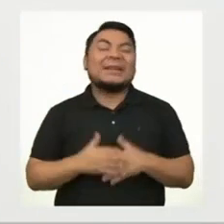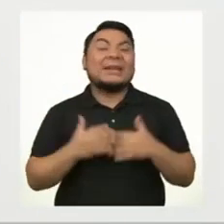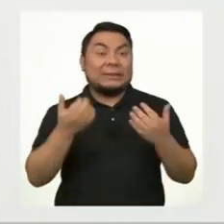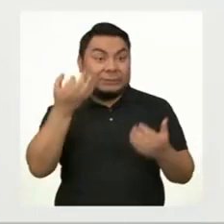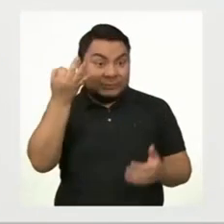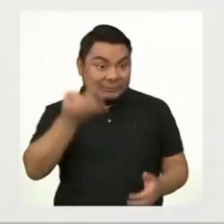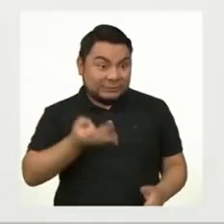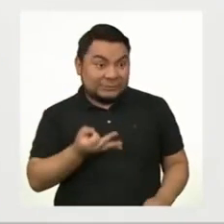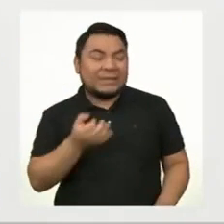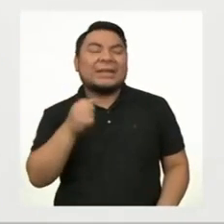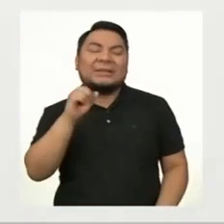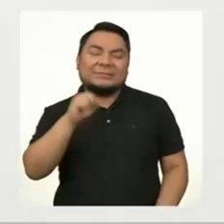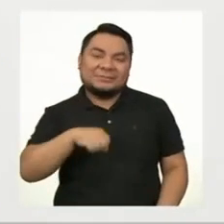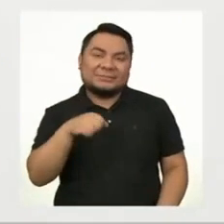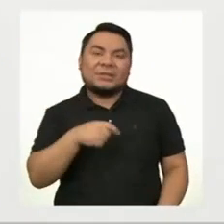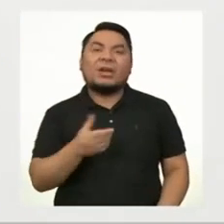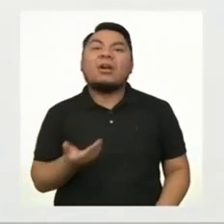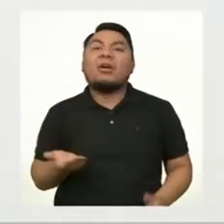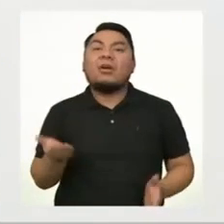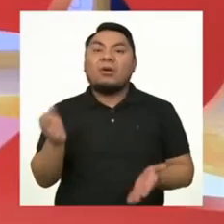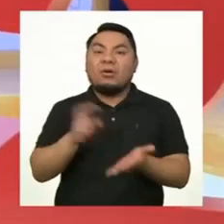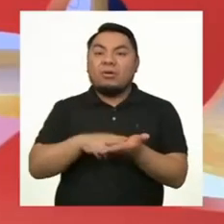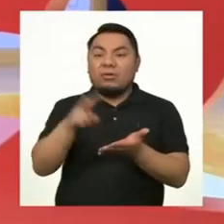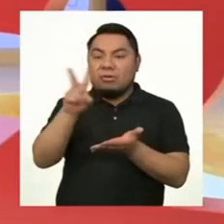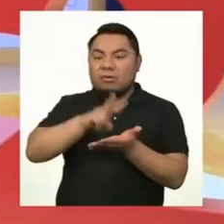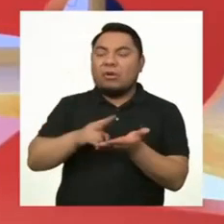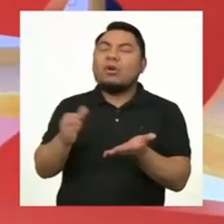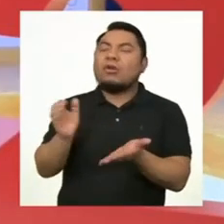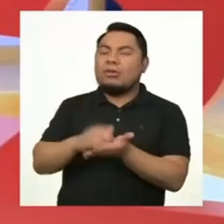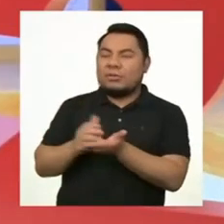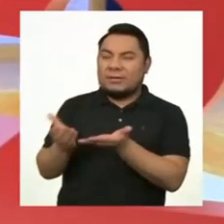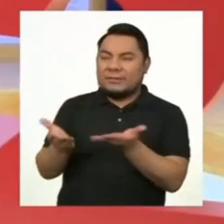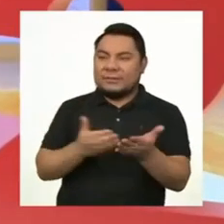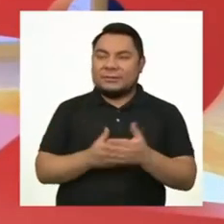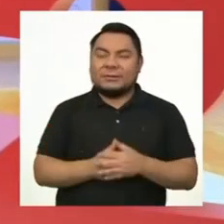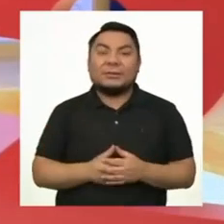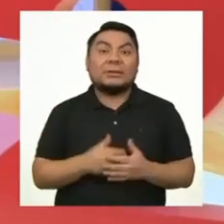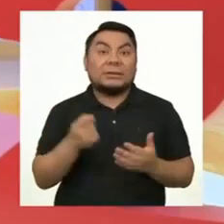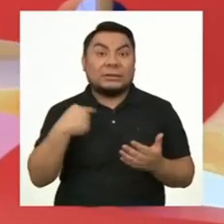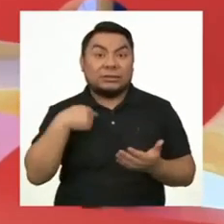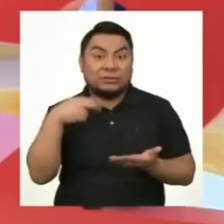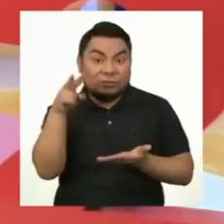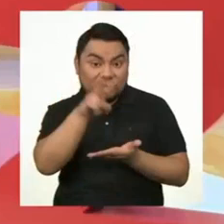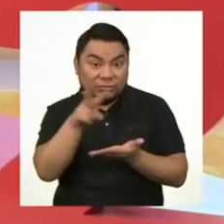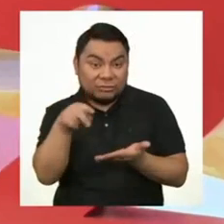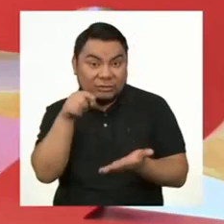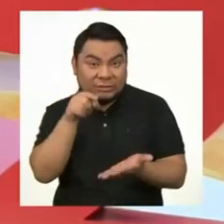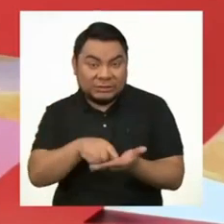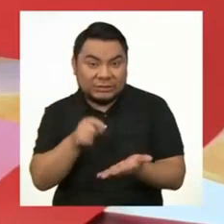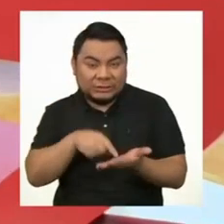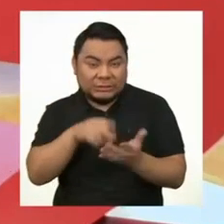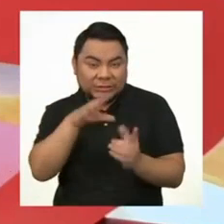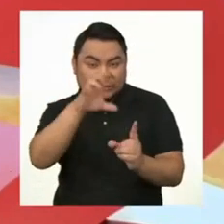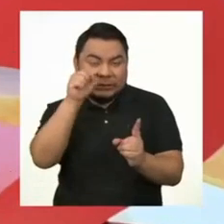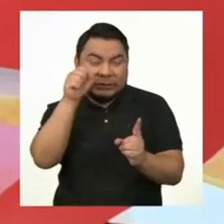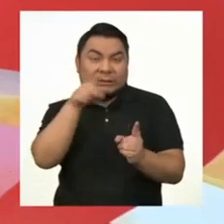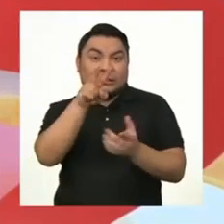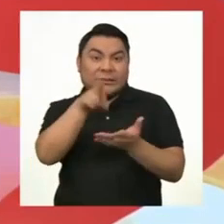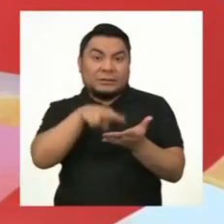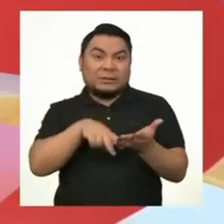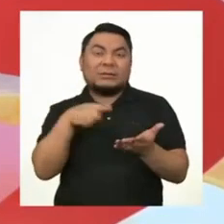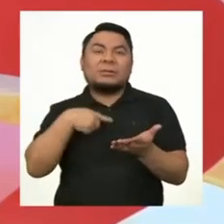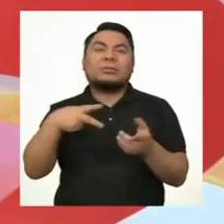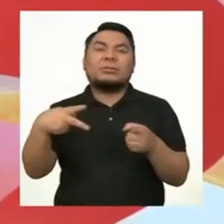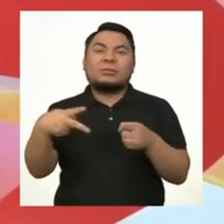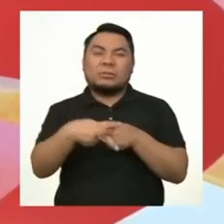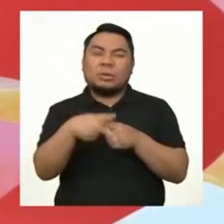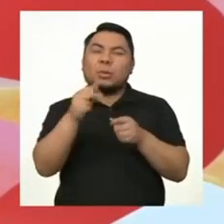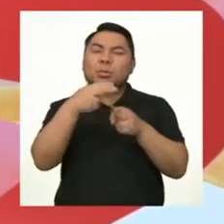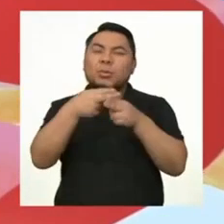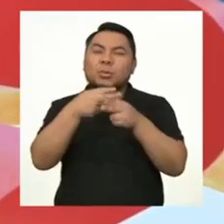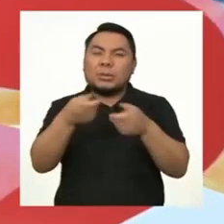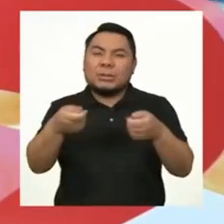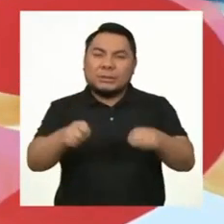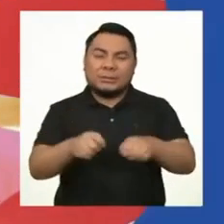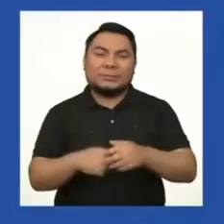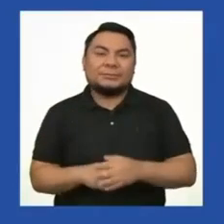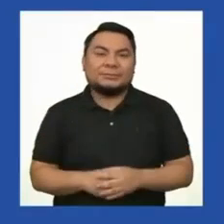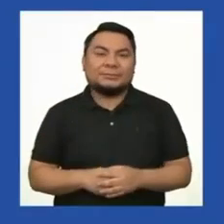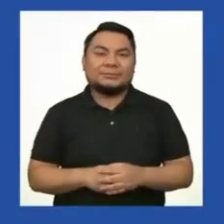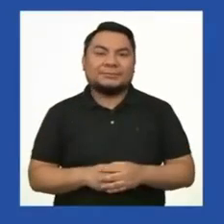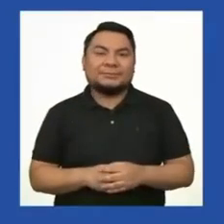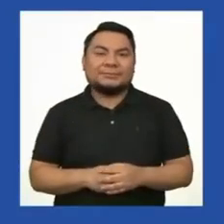¿Segura? Dale una buena leída. ¿Qué les parece si mientras leo este párrafo para identificar el subtema nos vamos a una pequeña